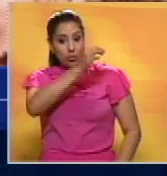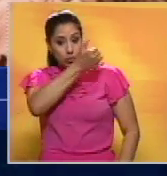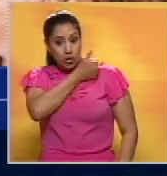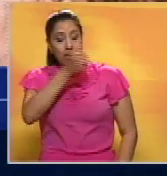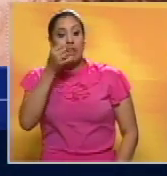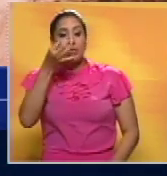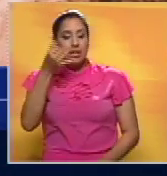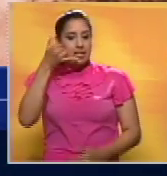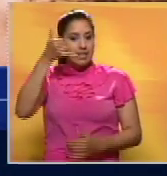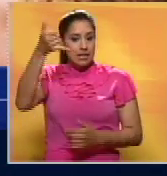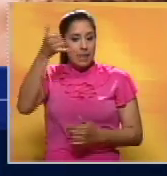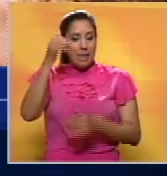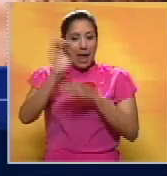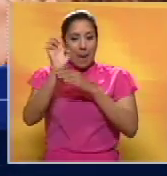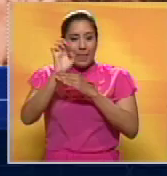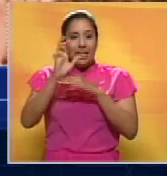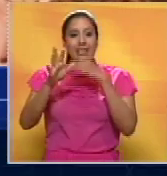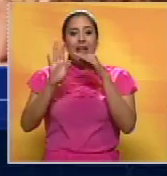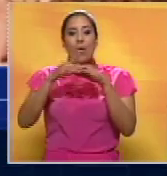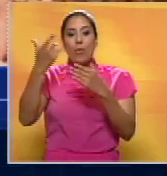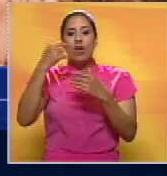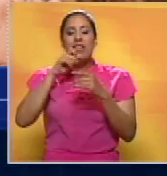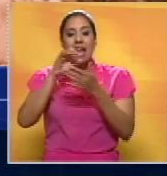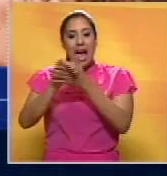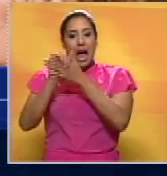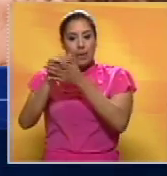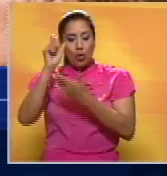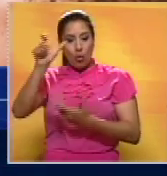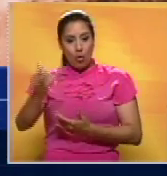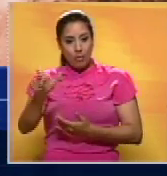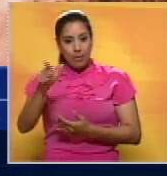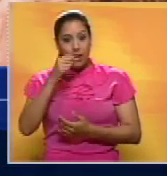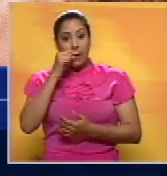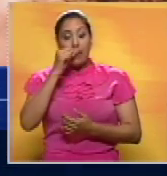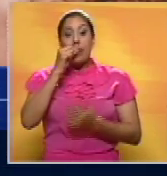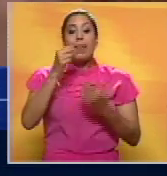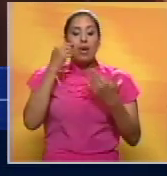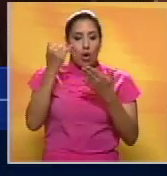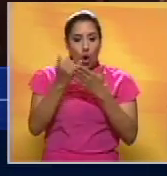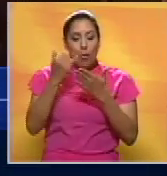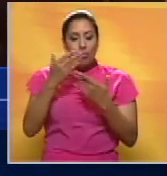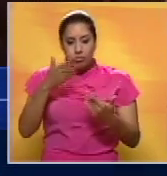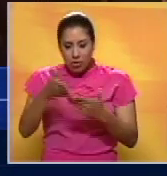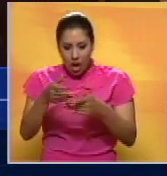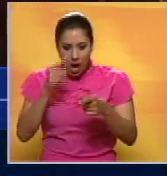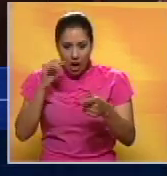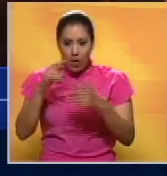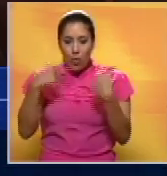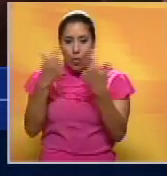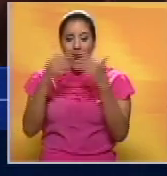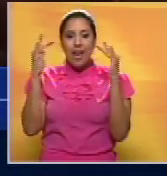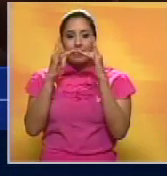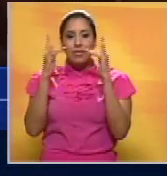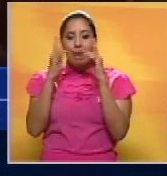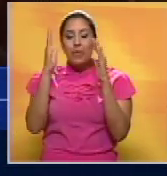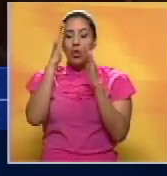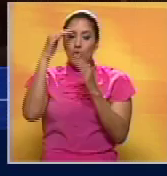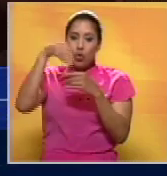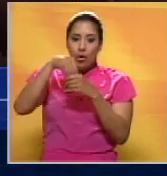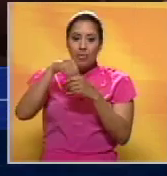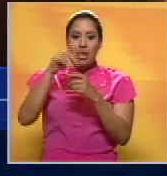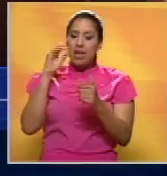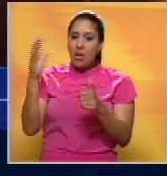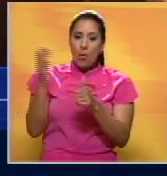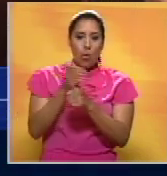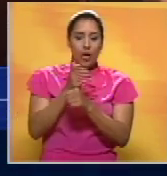autoridades recibieron una llamada de emergencia procedente de un amigo de Cornell, quien fue a comprobar el estado del artista en la habitación donde se hospedaba y